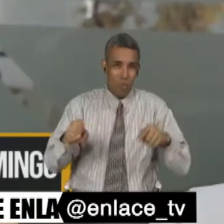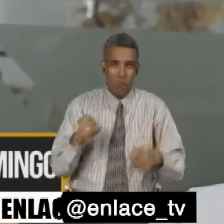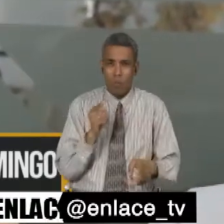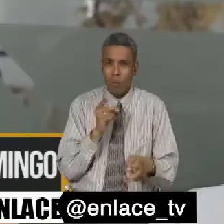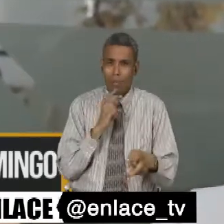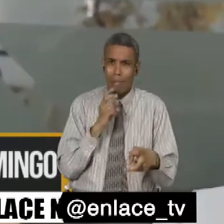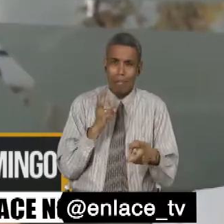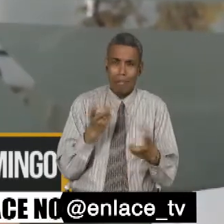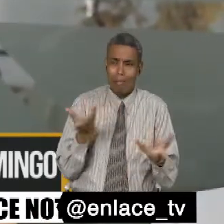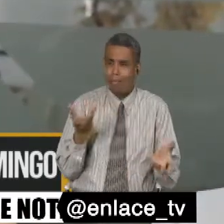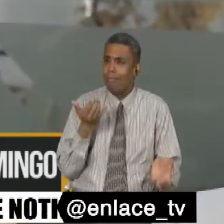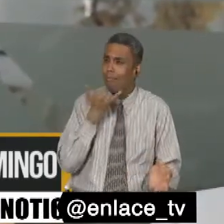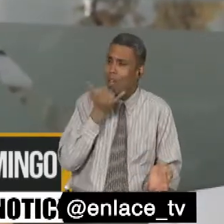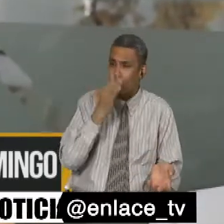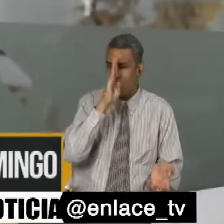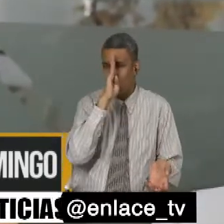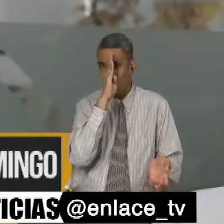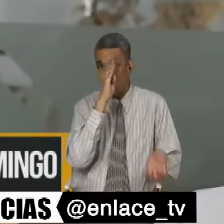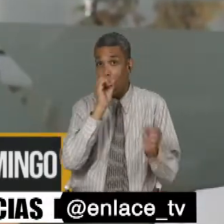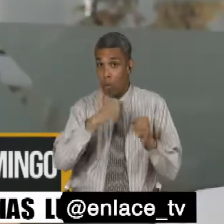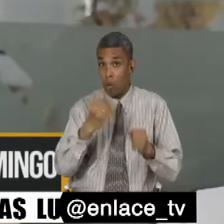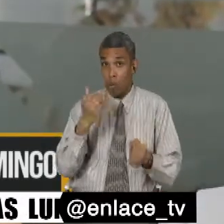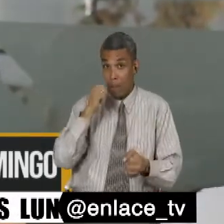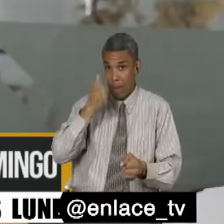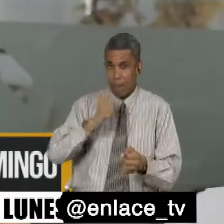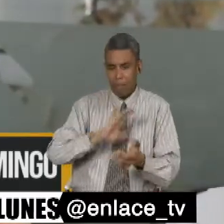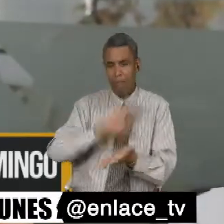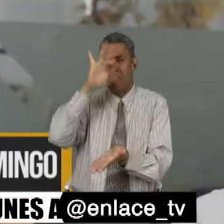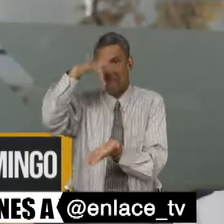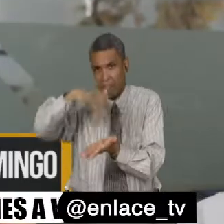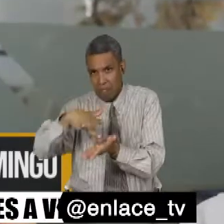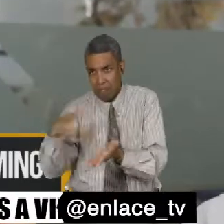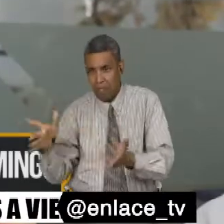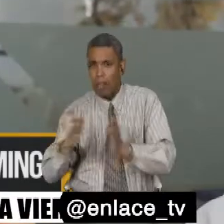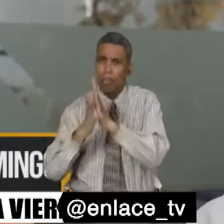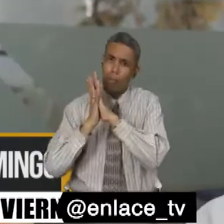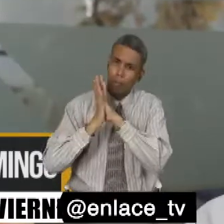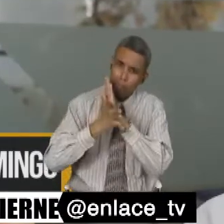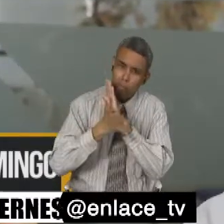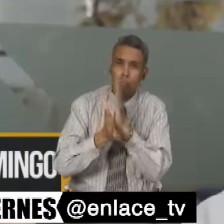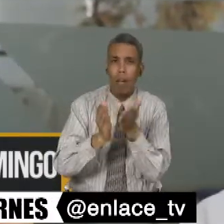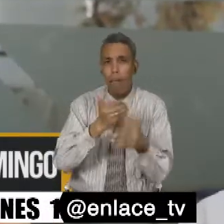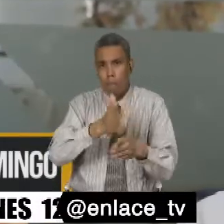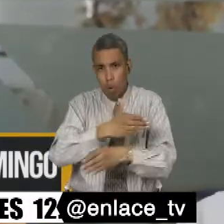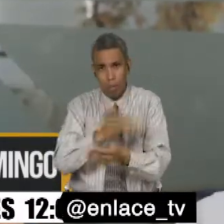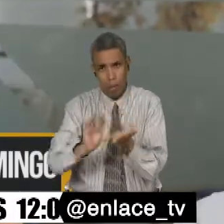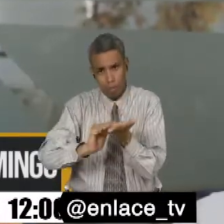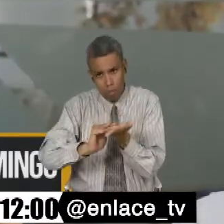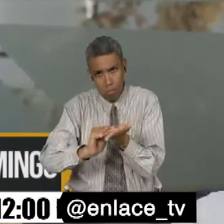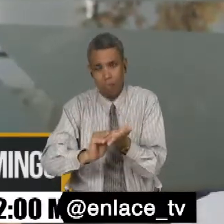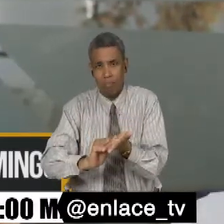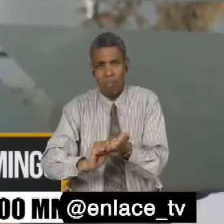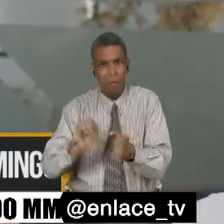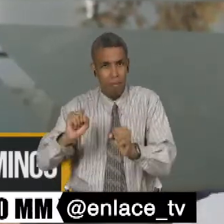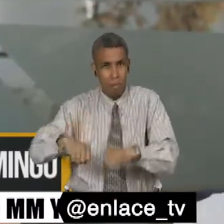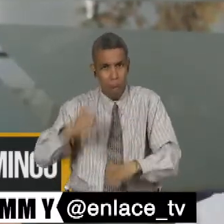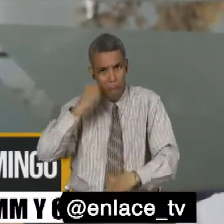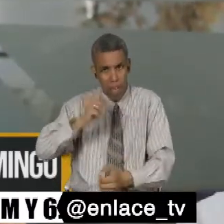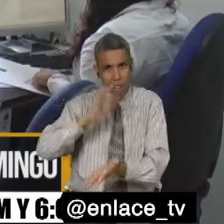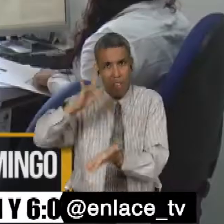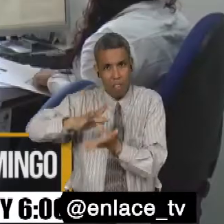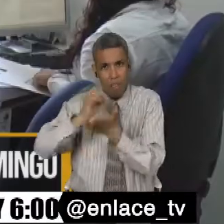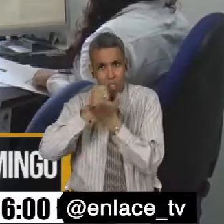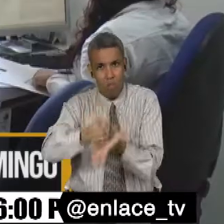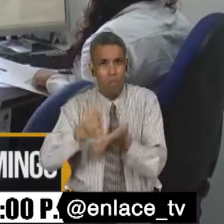tema pues se orientará para mirar a ver cuál es la mejor manera de resolver su problema de afiliación en la ciudad y eso lo que queremos